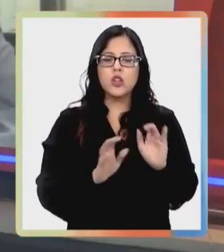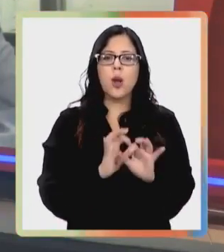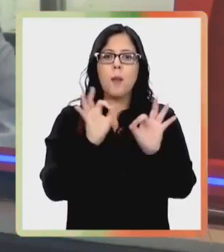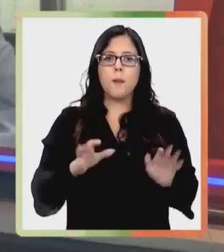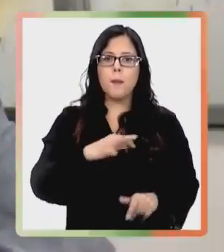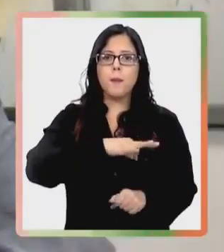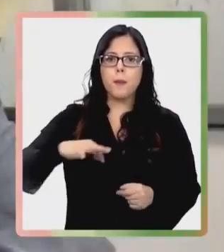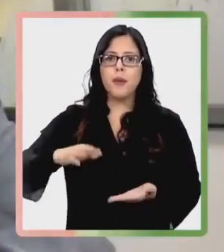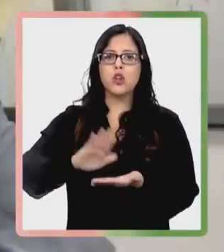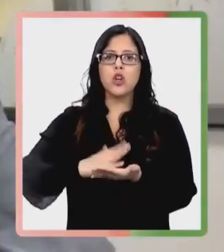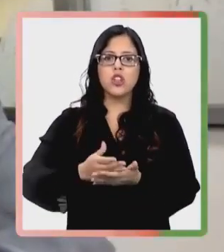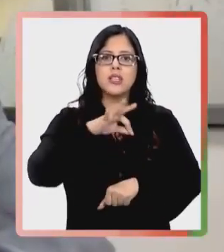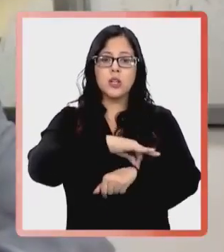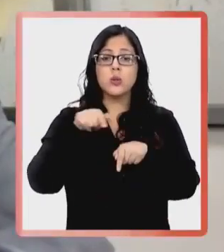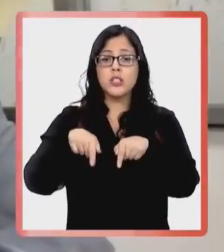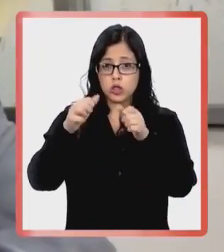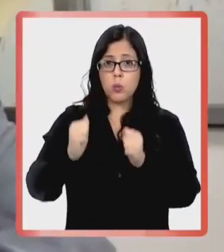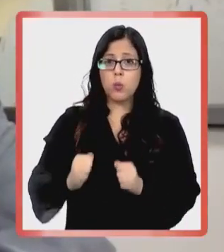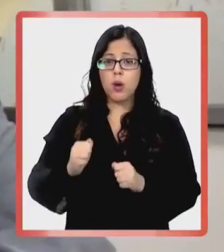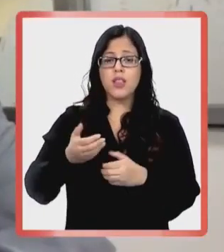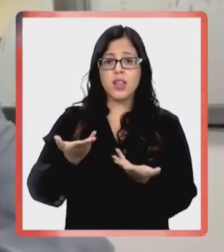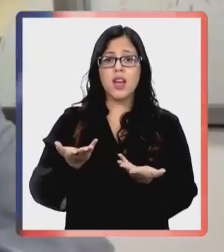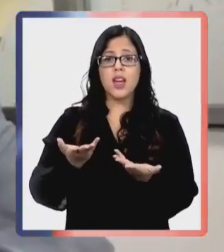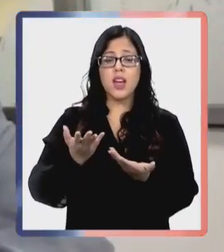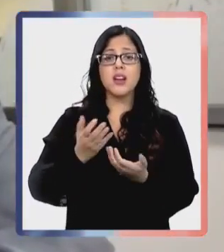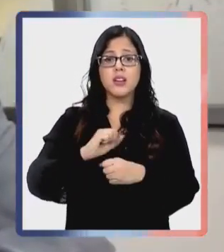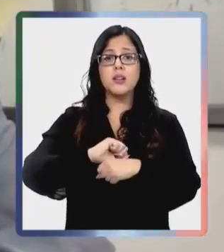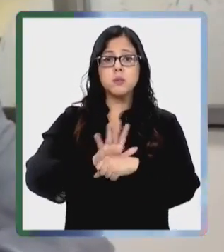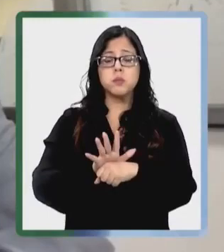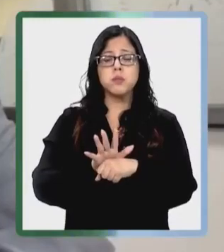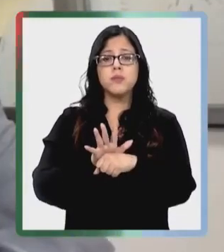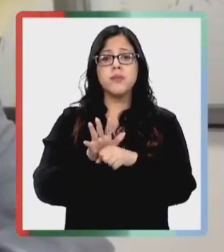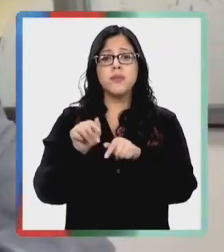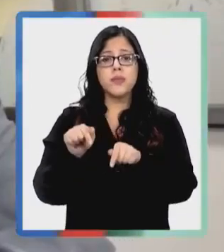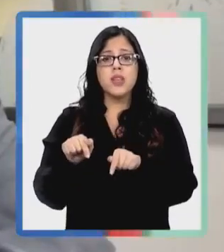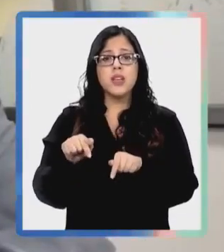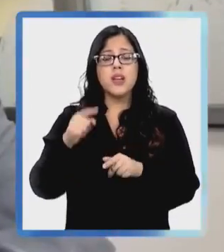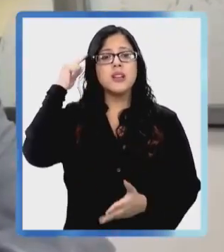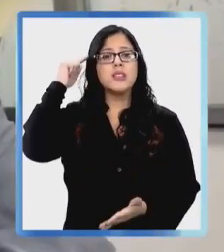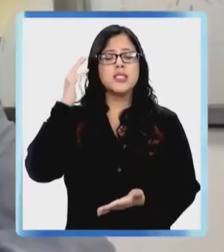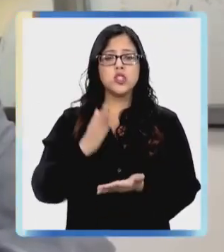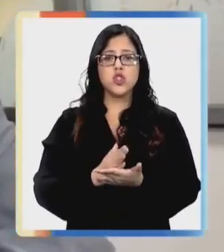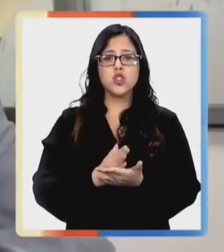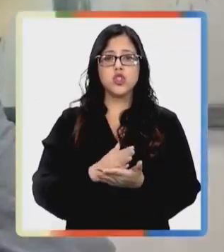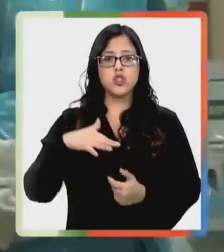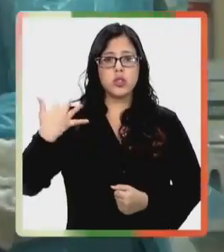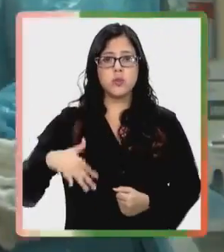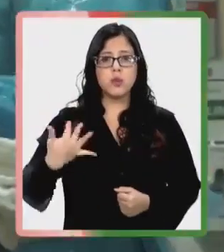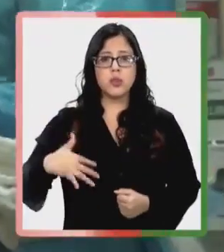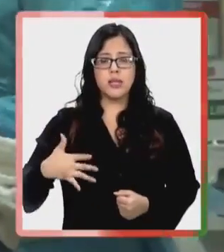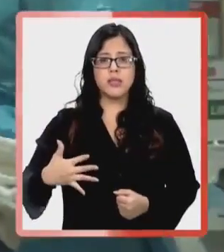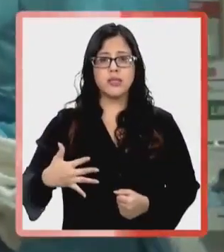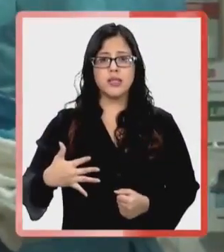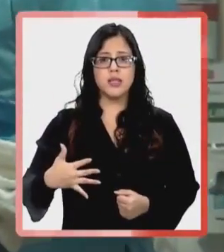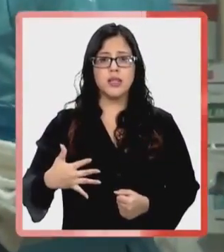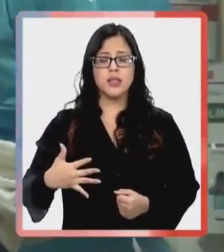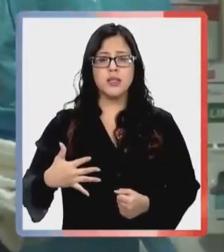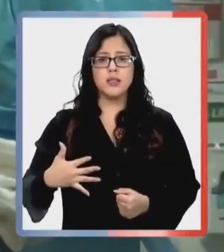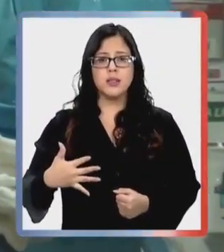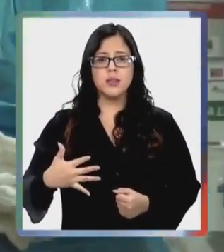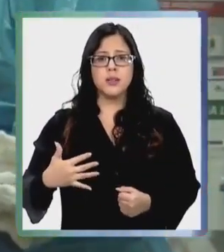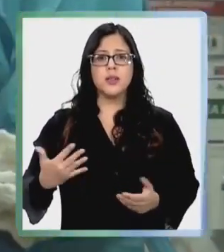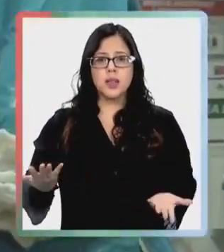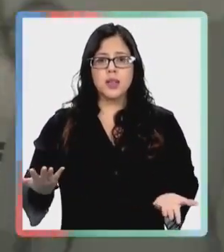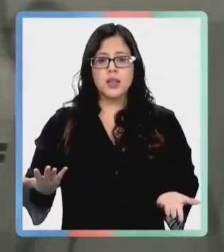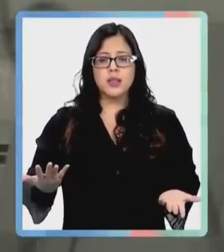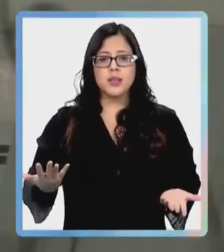decretos especiales para que el Ministerio de Salud, y eso se puede hacer en pandemia, para que el Ministerio de Salud tome las riendas y tome,